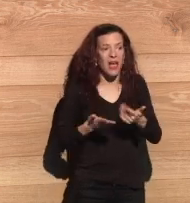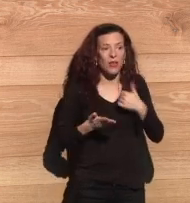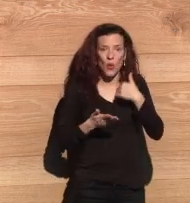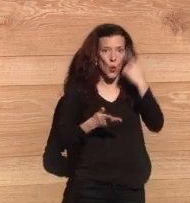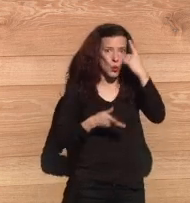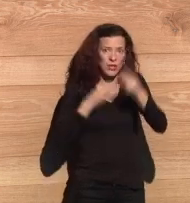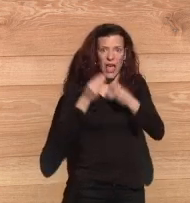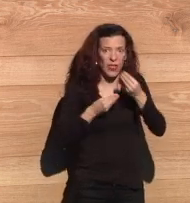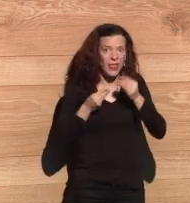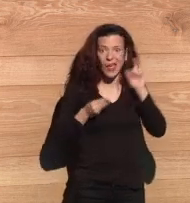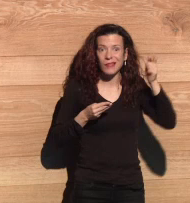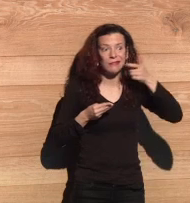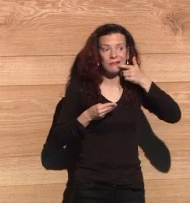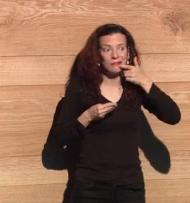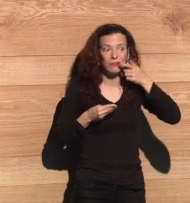esto.